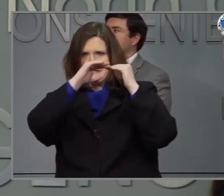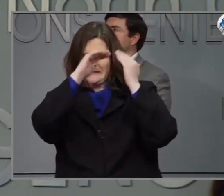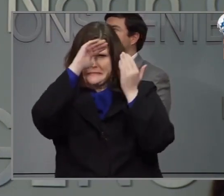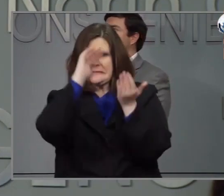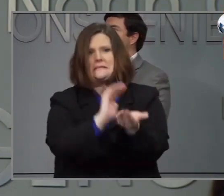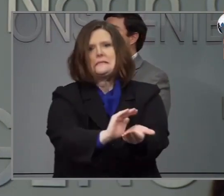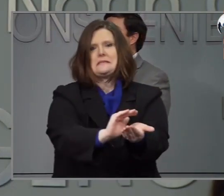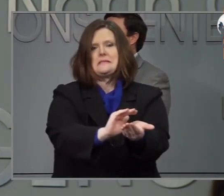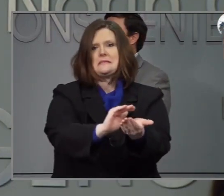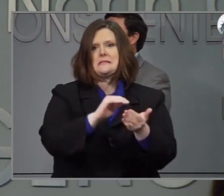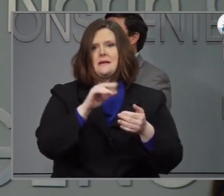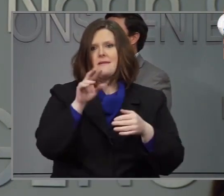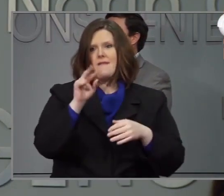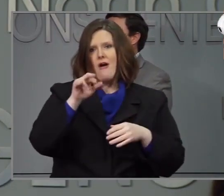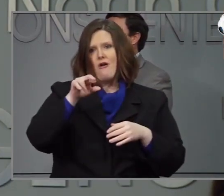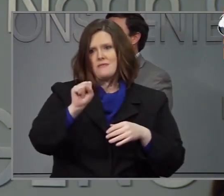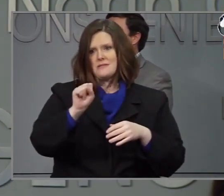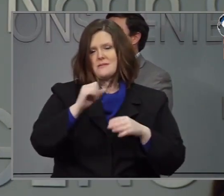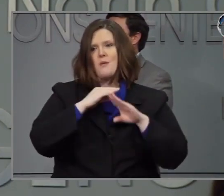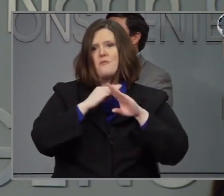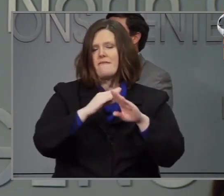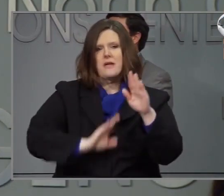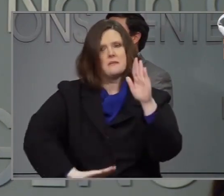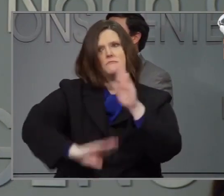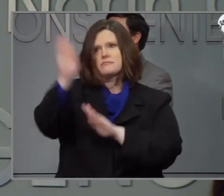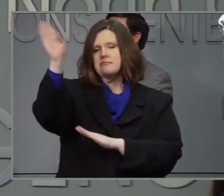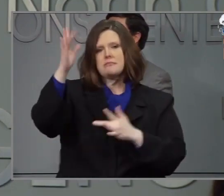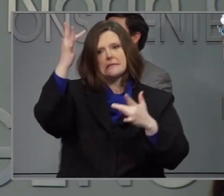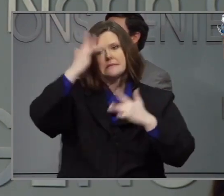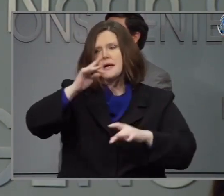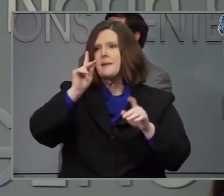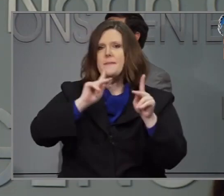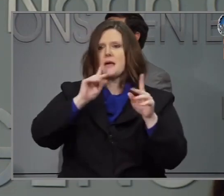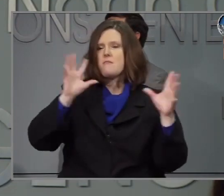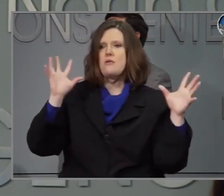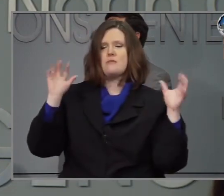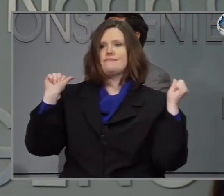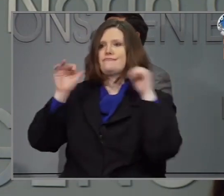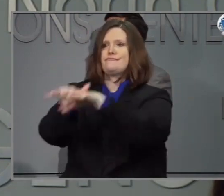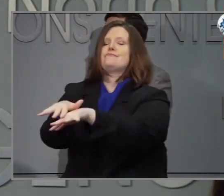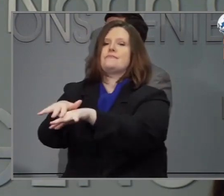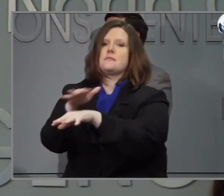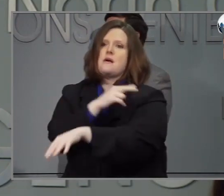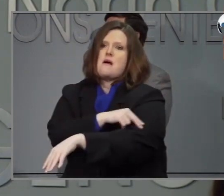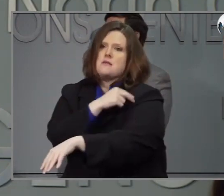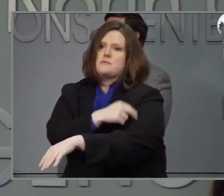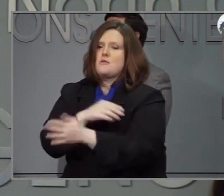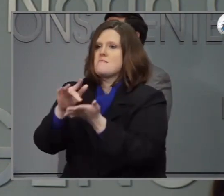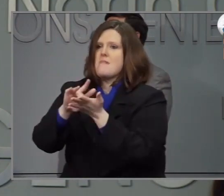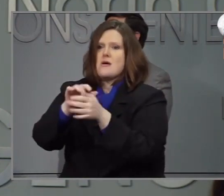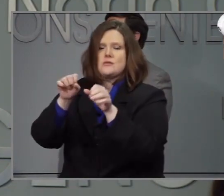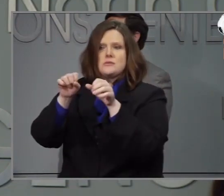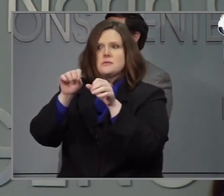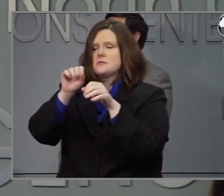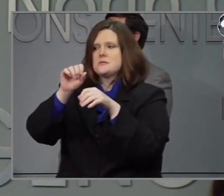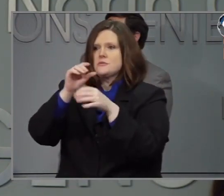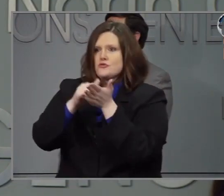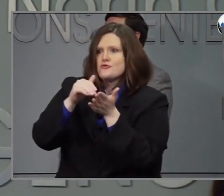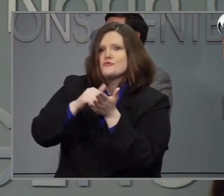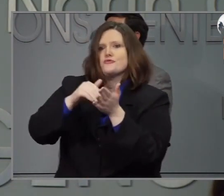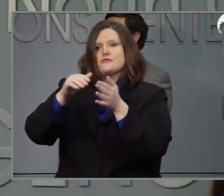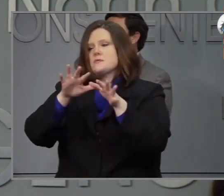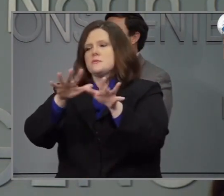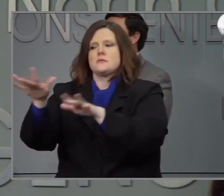agresivas para aplanar la curva y prevenir un aumento de casos que pudiera sobrecargar nuestro sistema médico